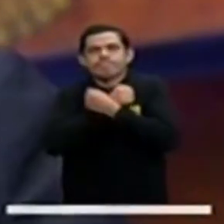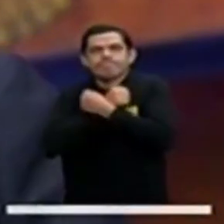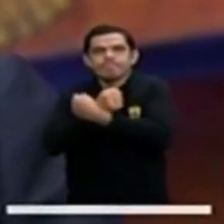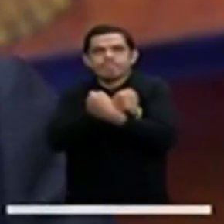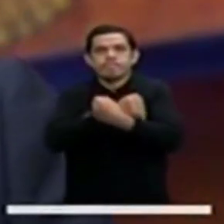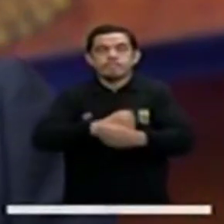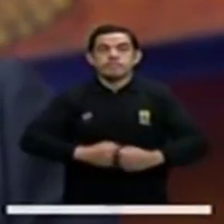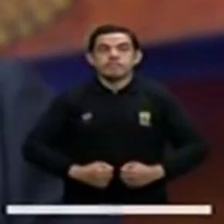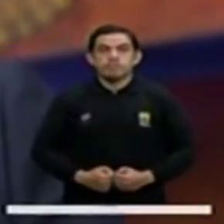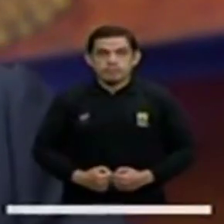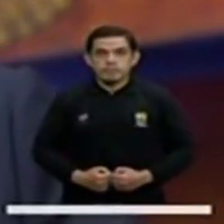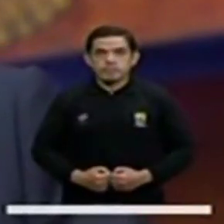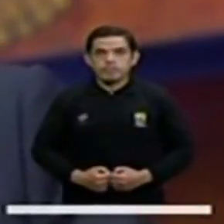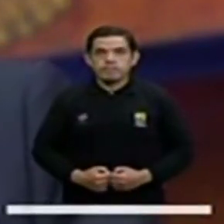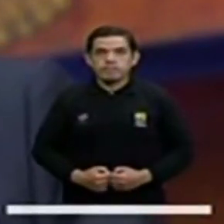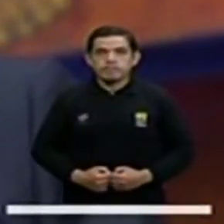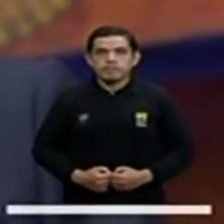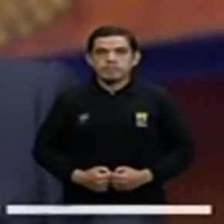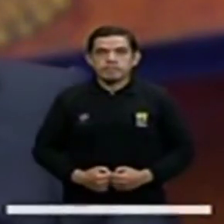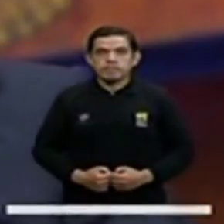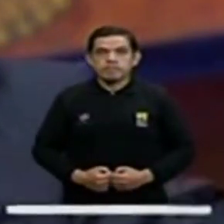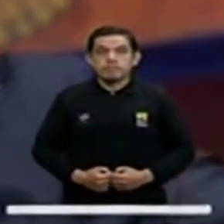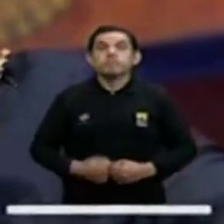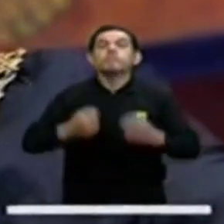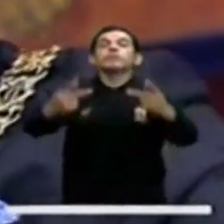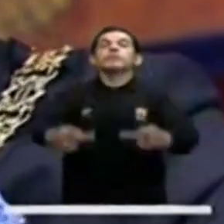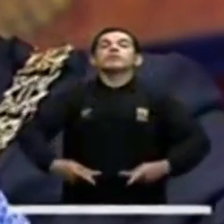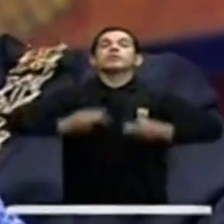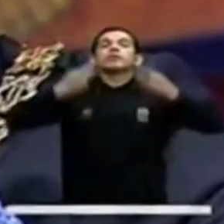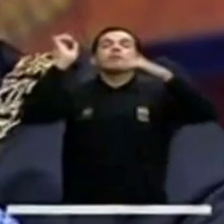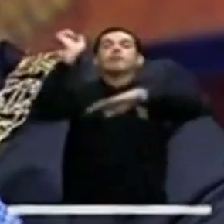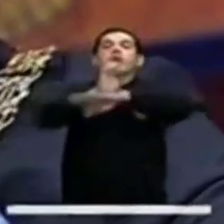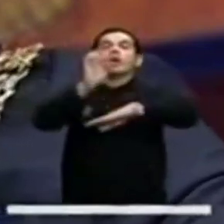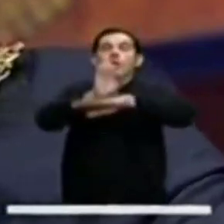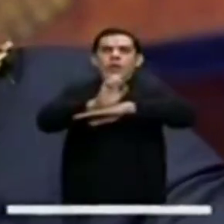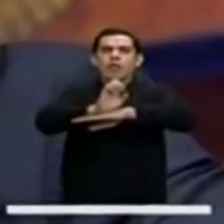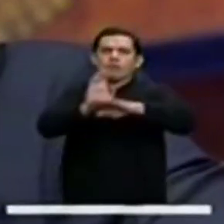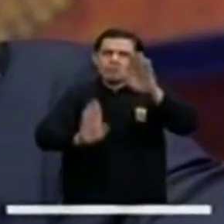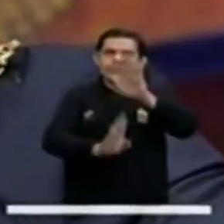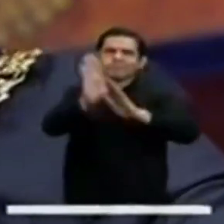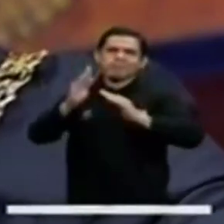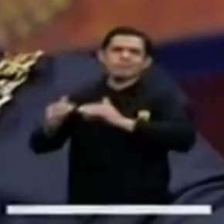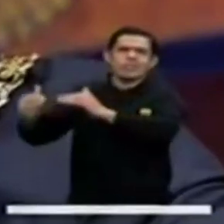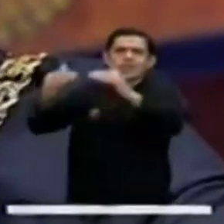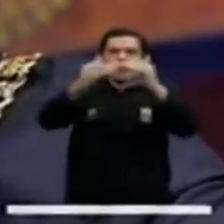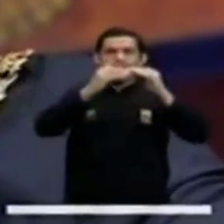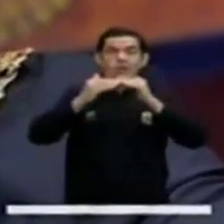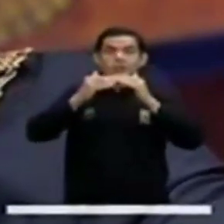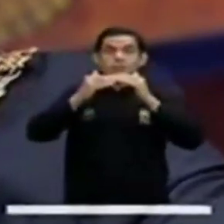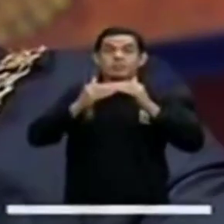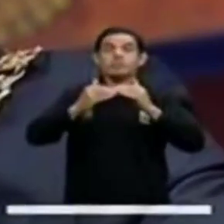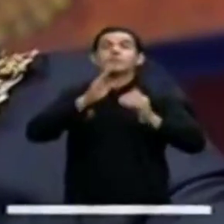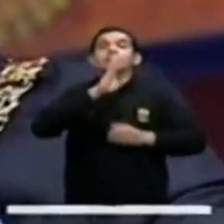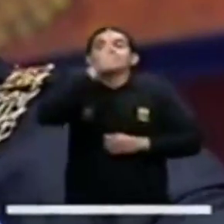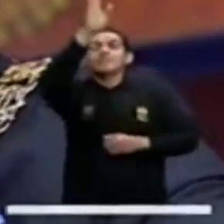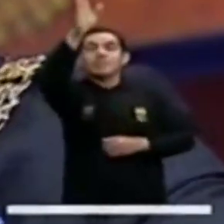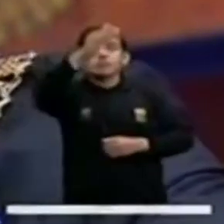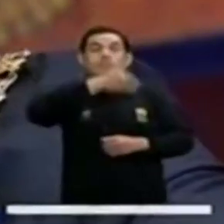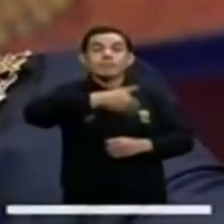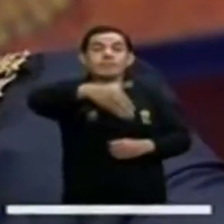¡Que viva un Ecuador republicano por siempre, para